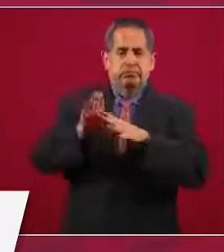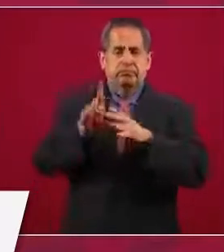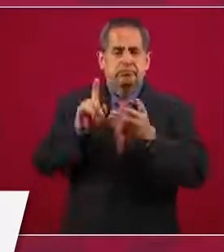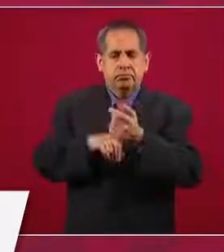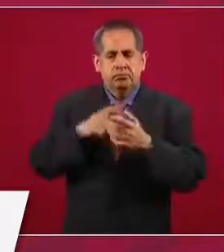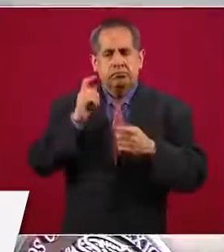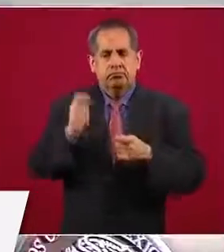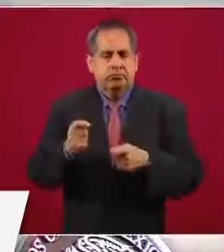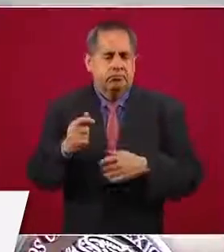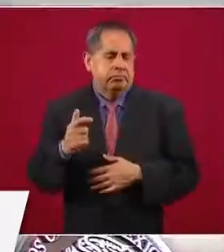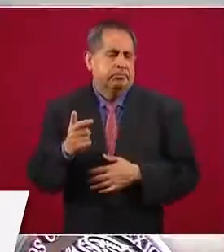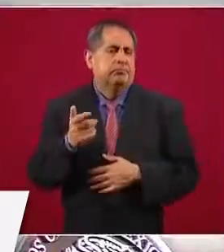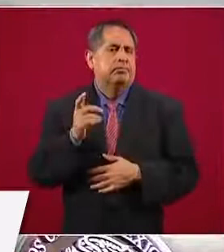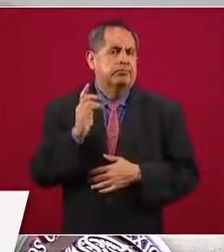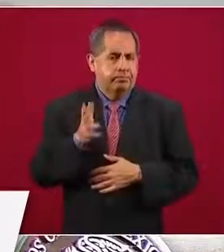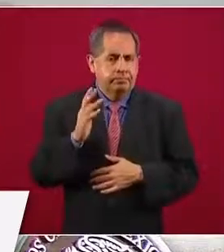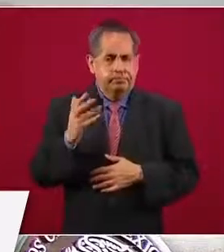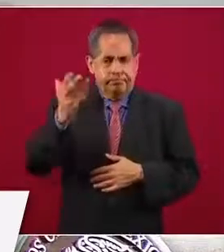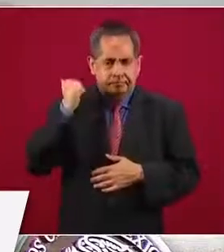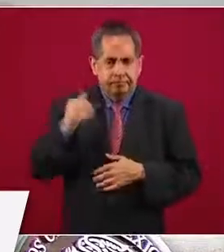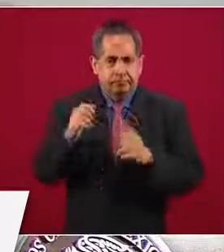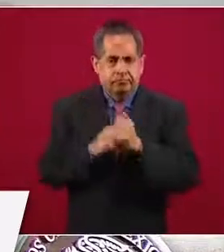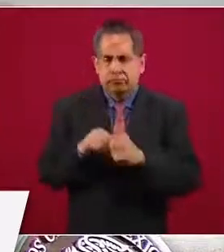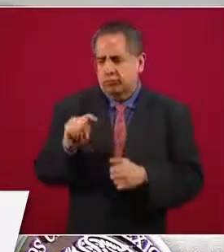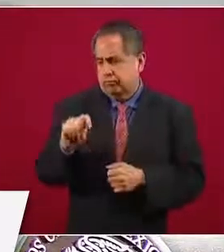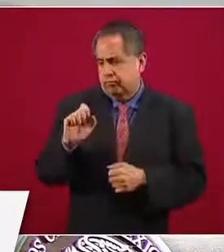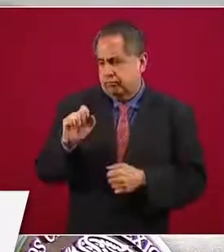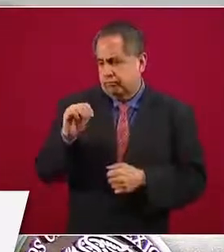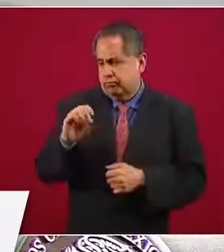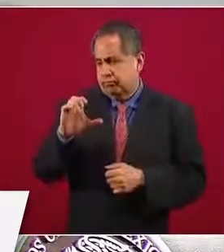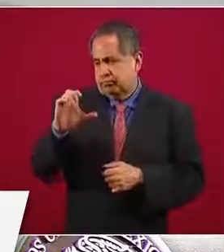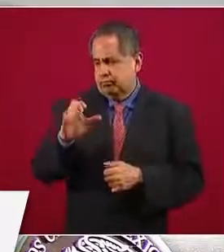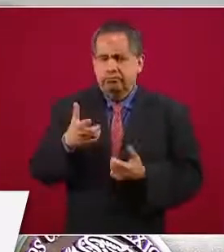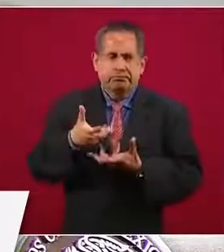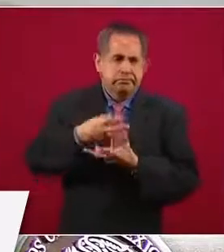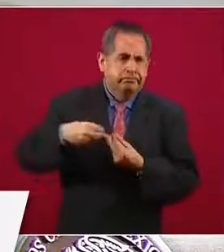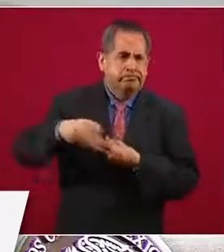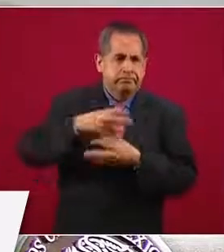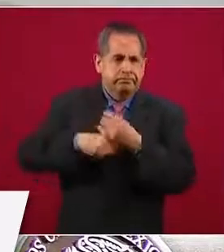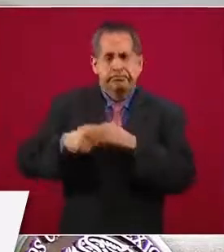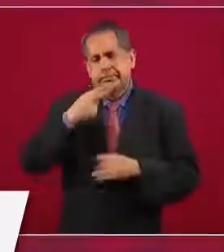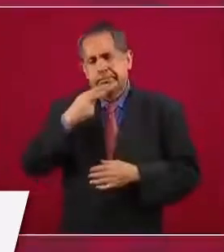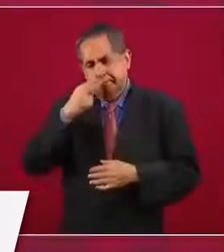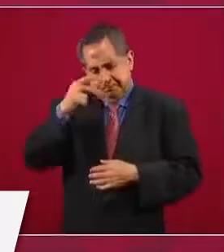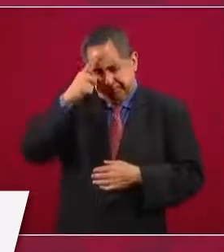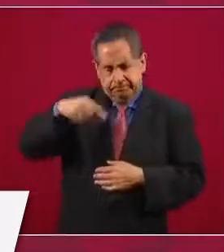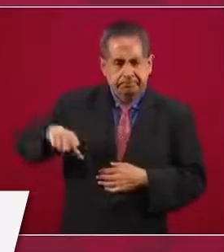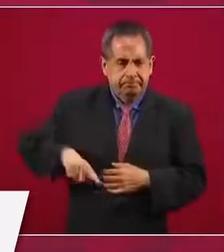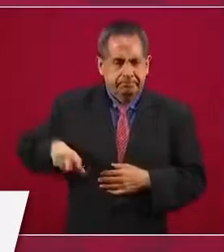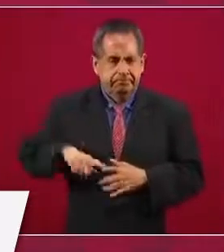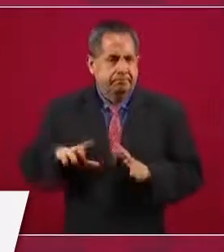lo que se logró con el tratado de libre comercio